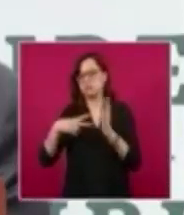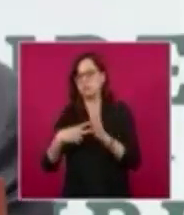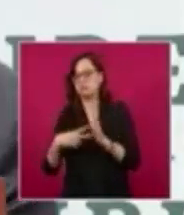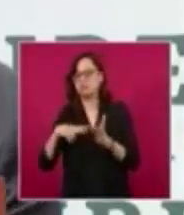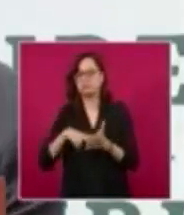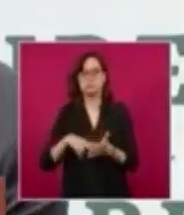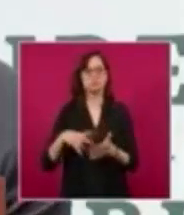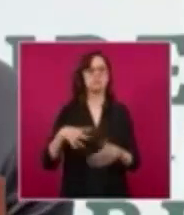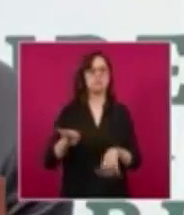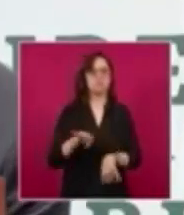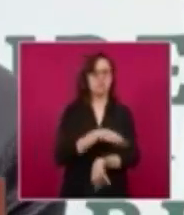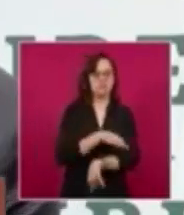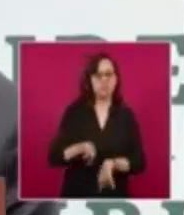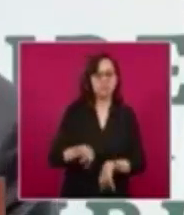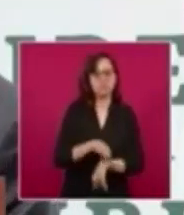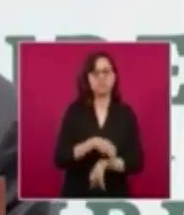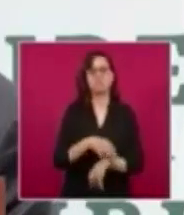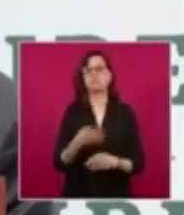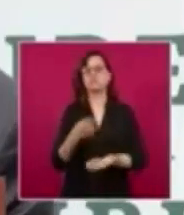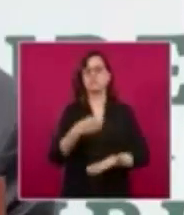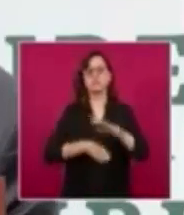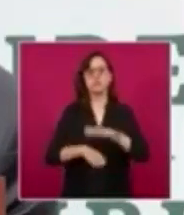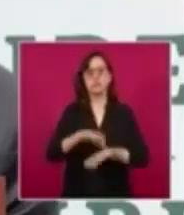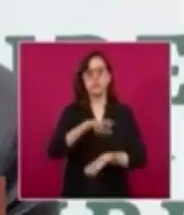nota del informe